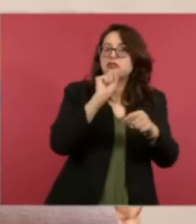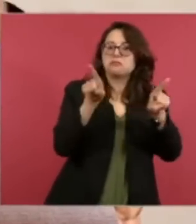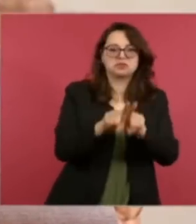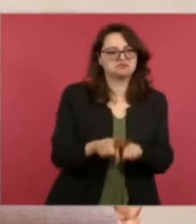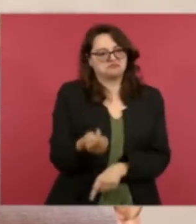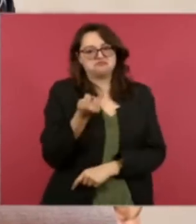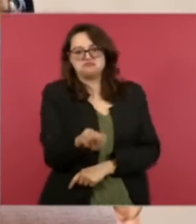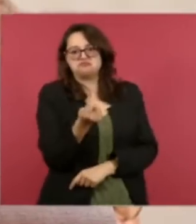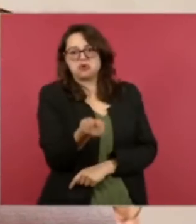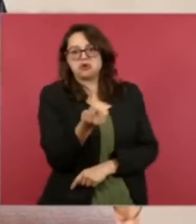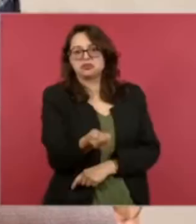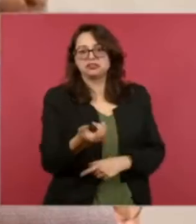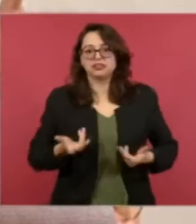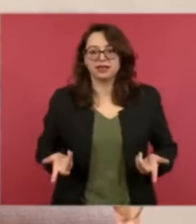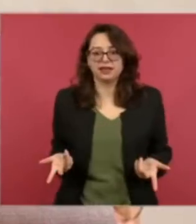Entonces,